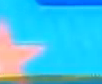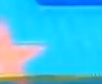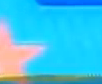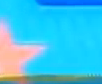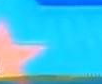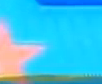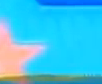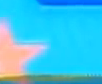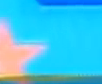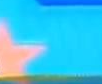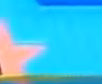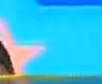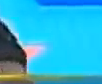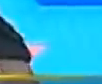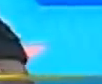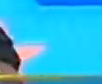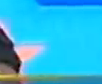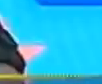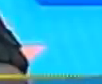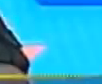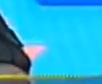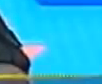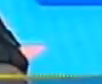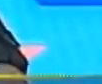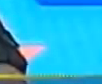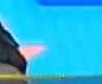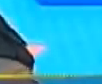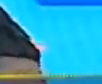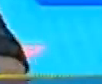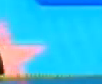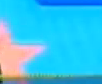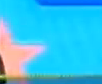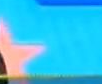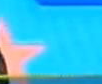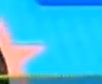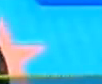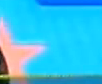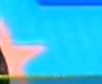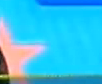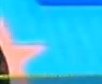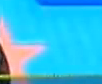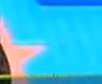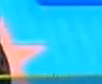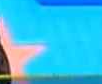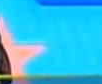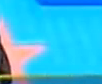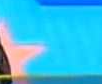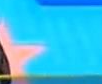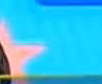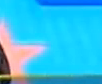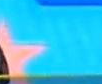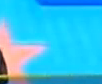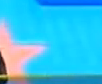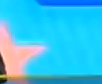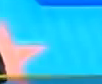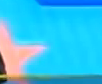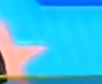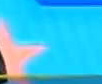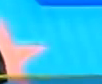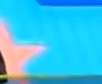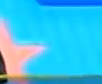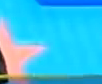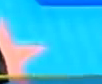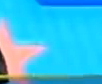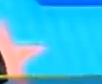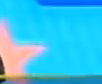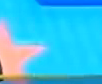política venezolana. Son realmente seres viles que intentaron utilizar la Asamblea Nacional para